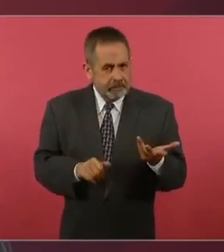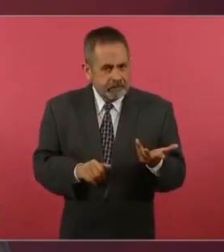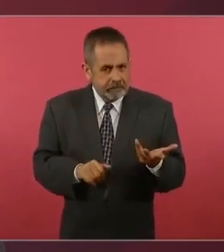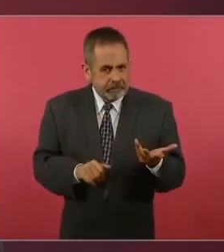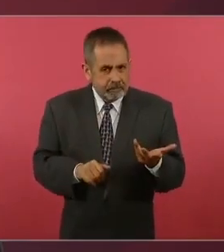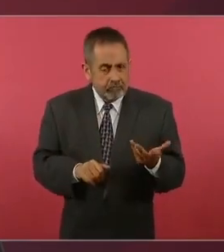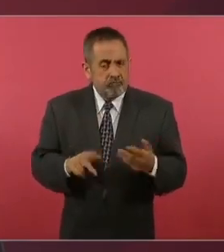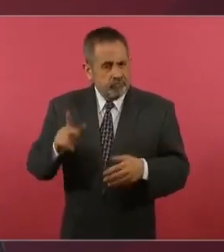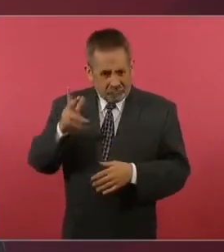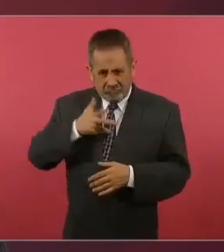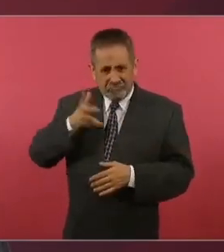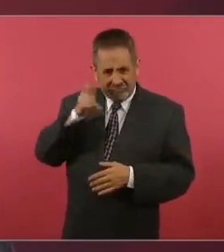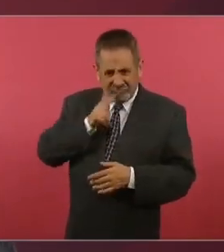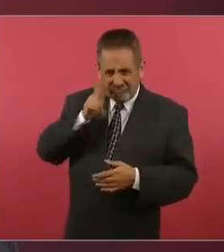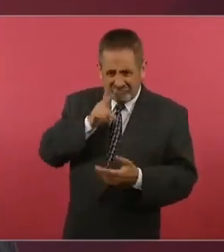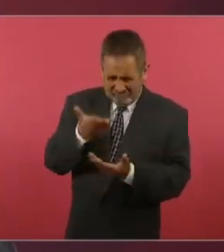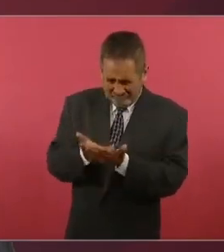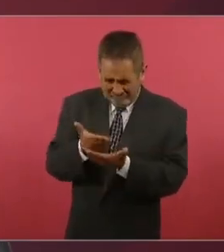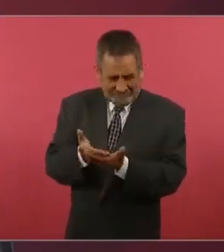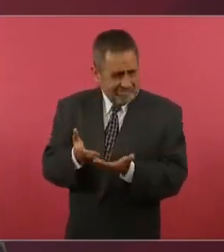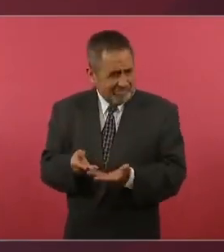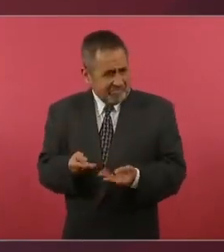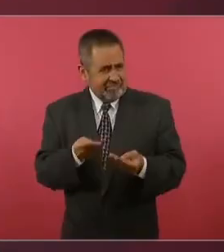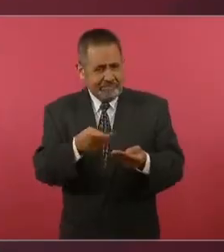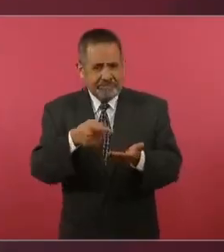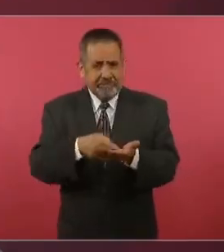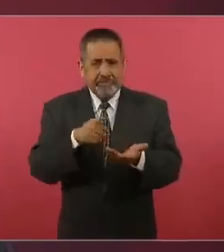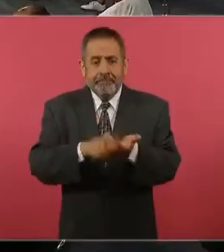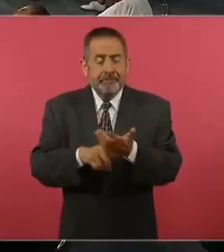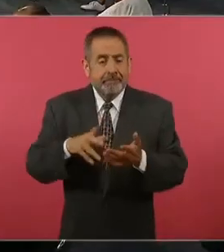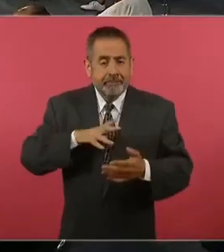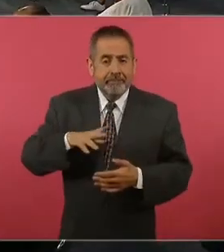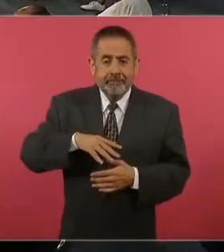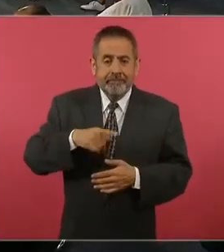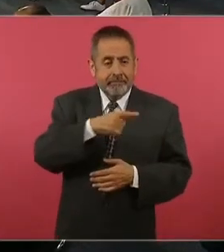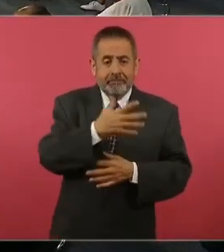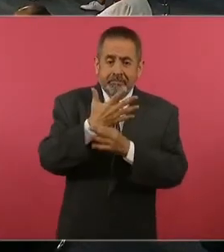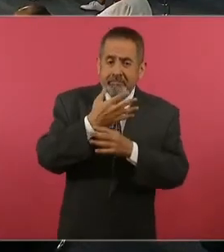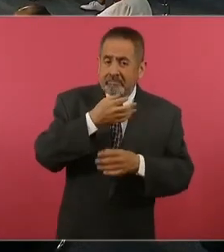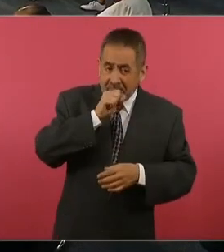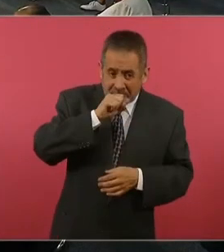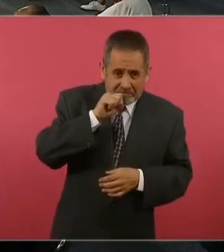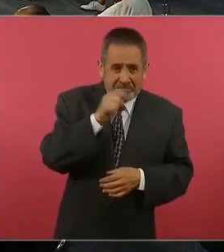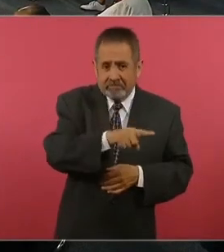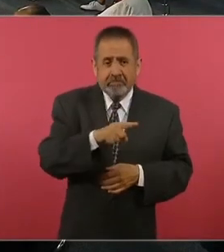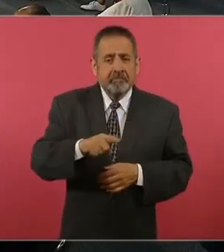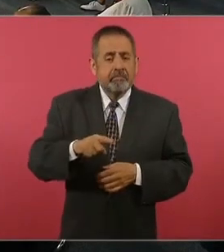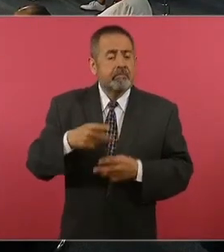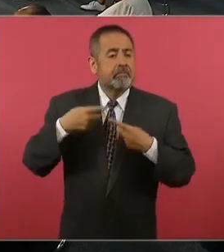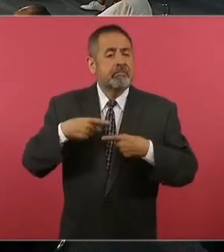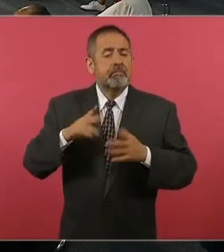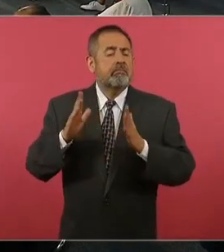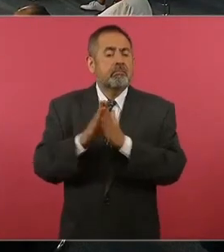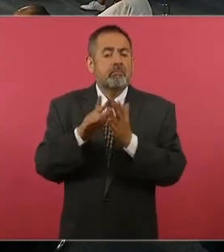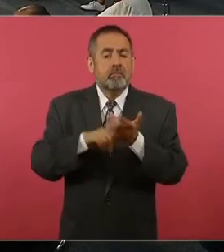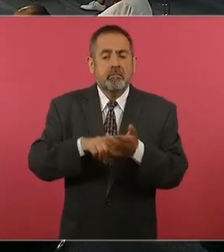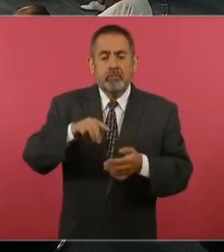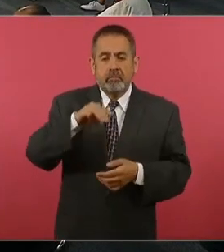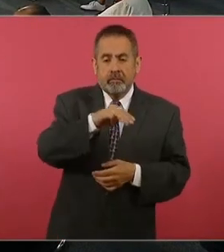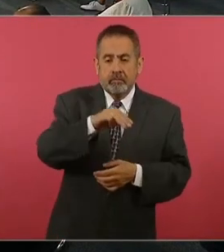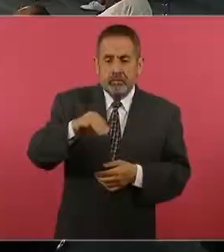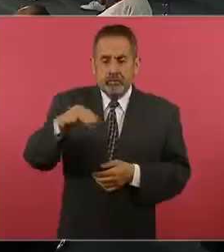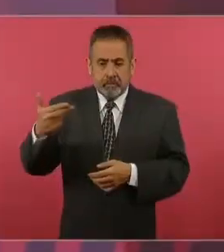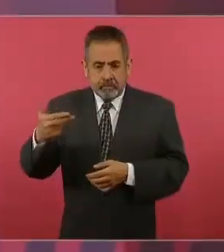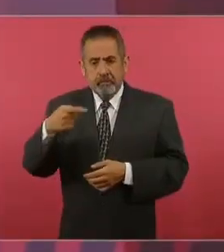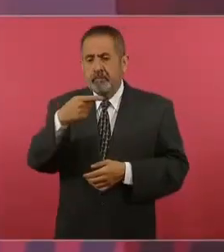Se demostró, bueno, hay hasta una declaración del finado Miguel de la Madrid